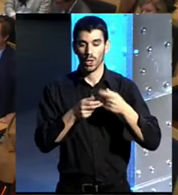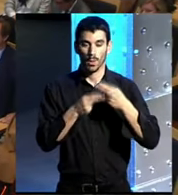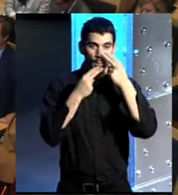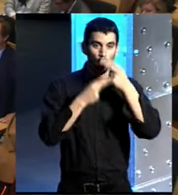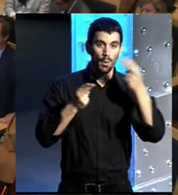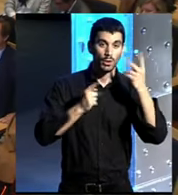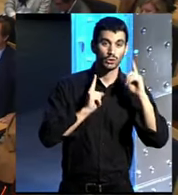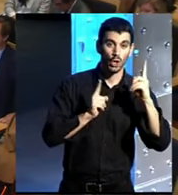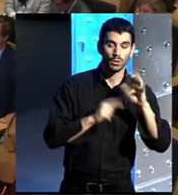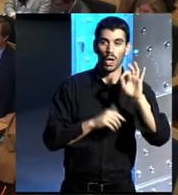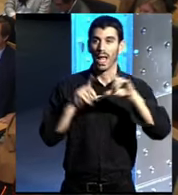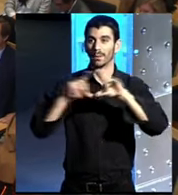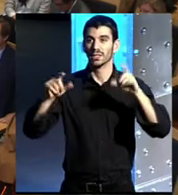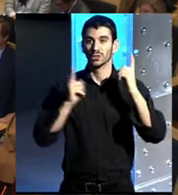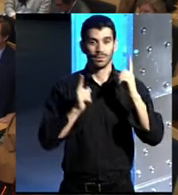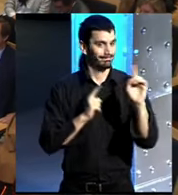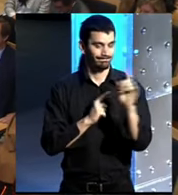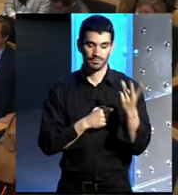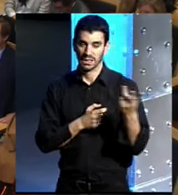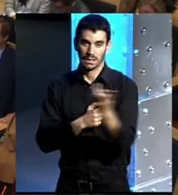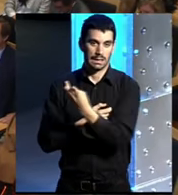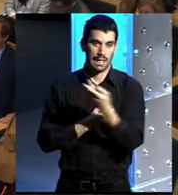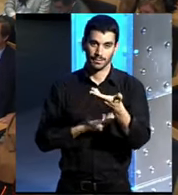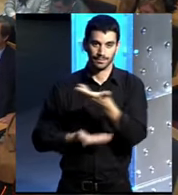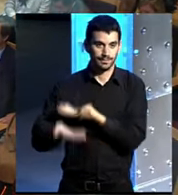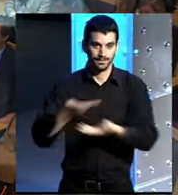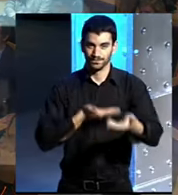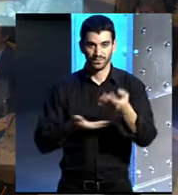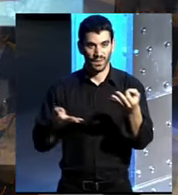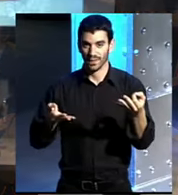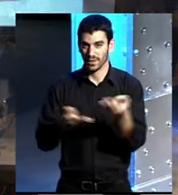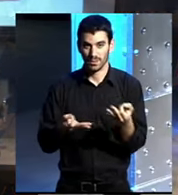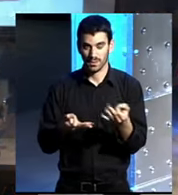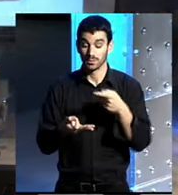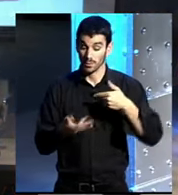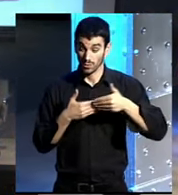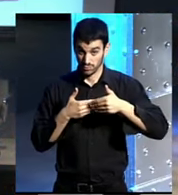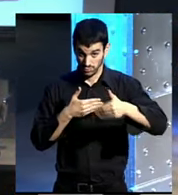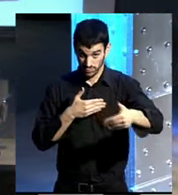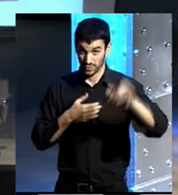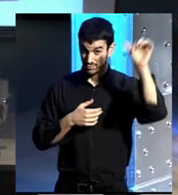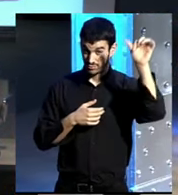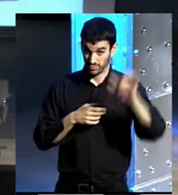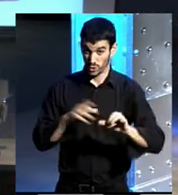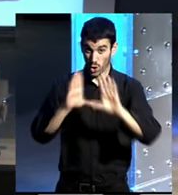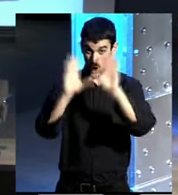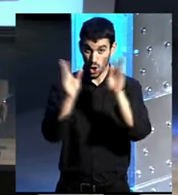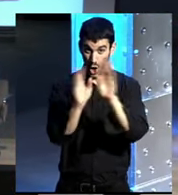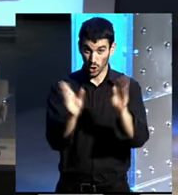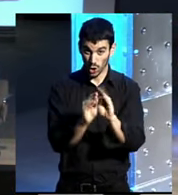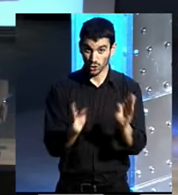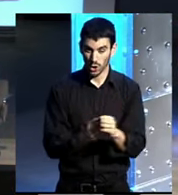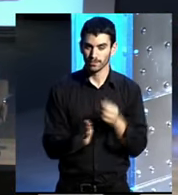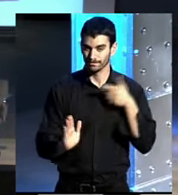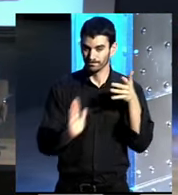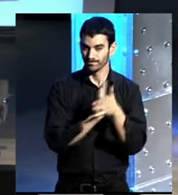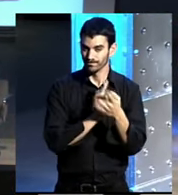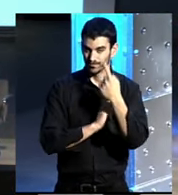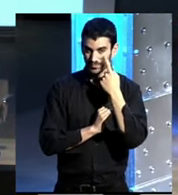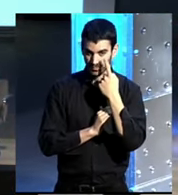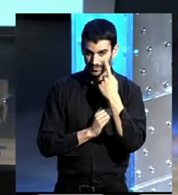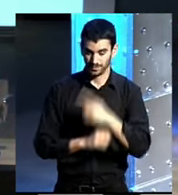sector empresarial. Hemos de colaborar y en las conclusiones veremos que este tema adquiere una importancia importante.